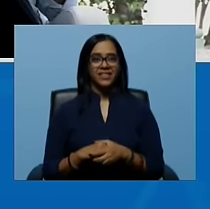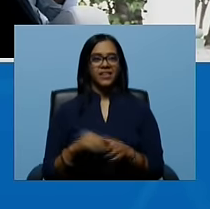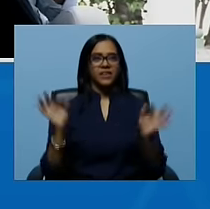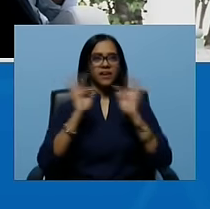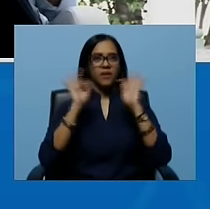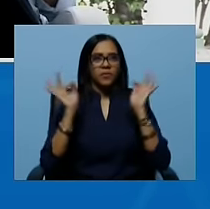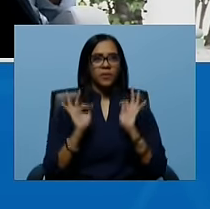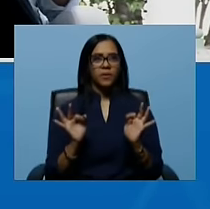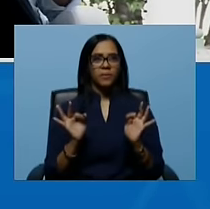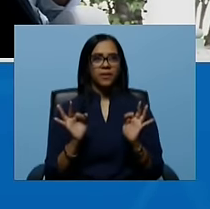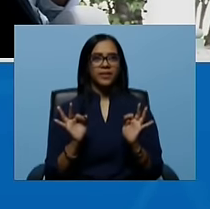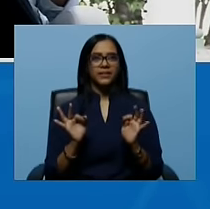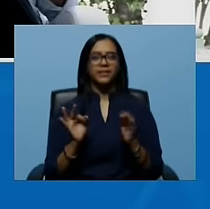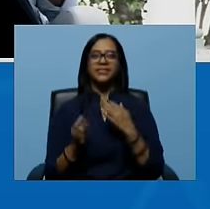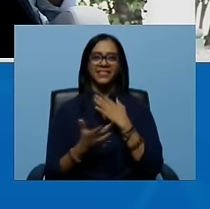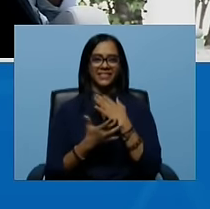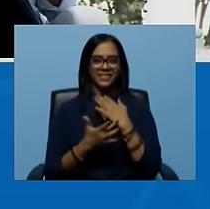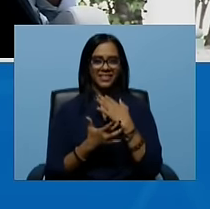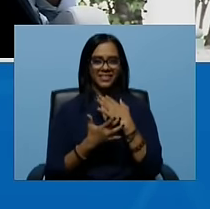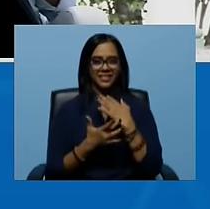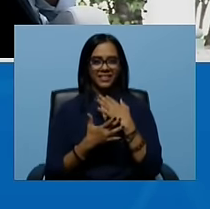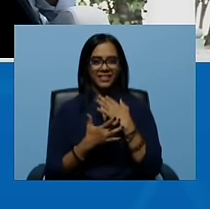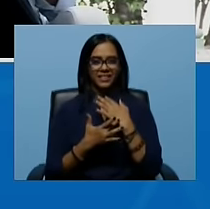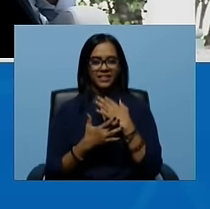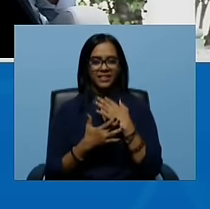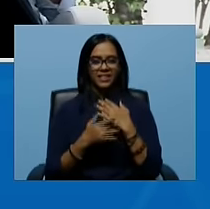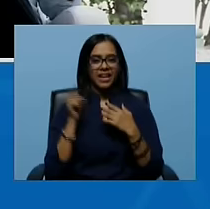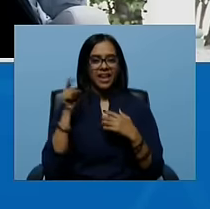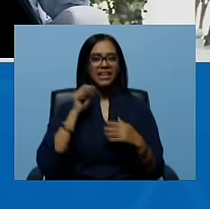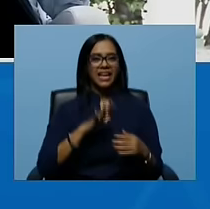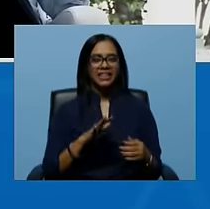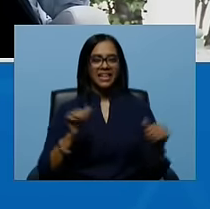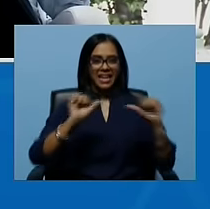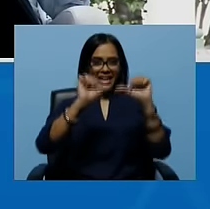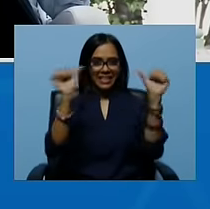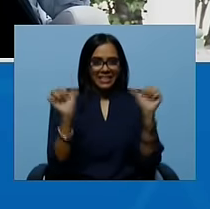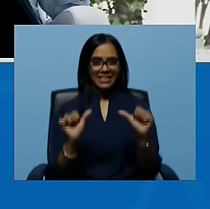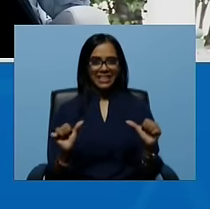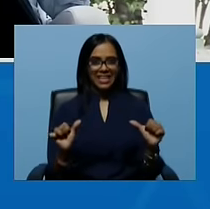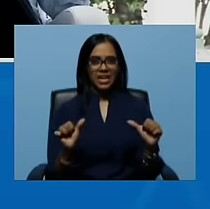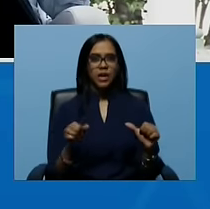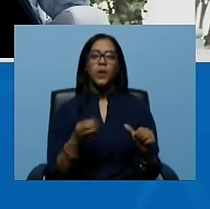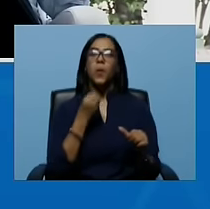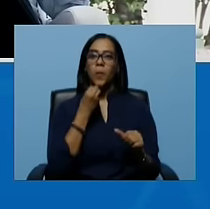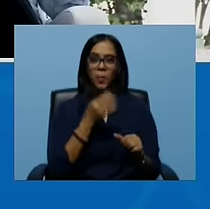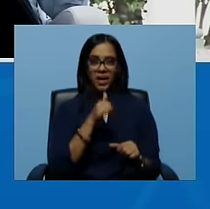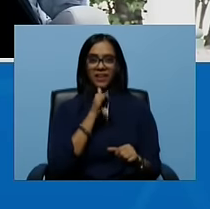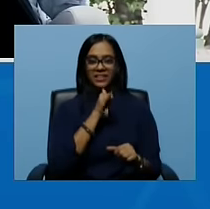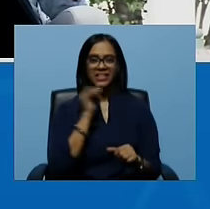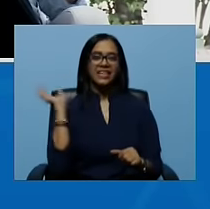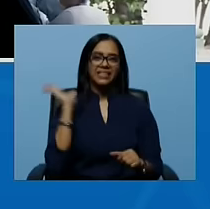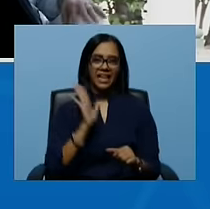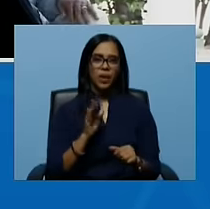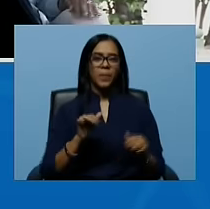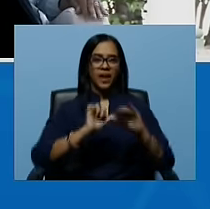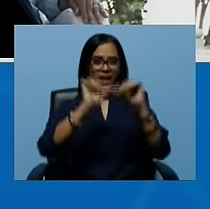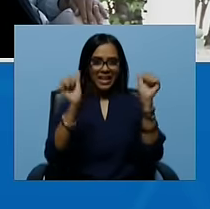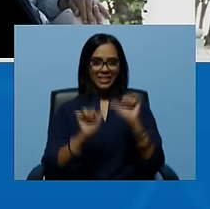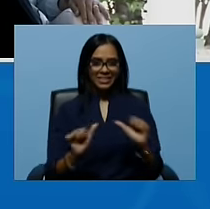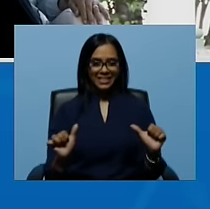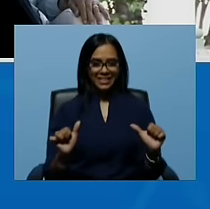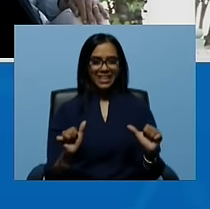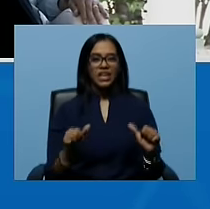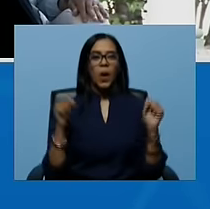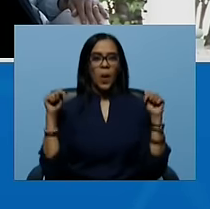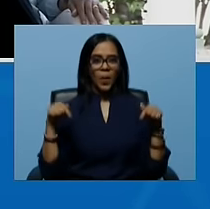en la técnica. Ahí está la artesanía, Buenas noticias traigo para los artesanos y las